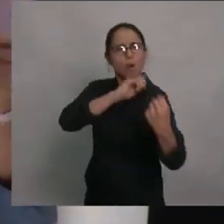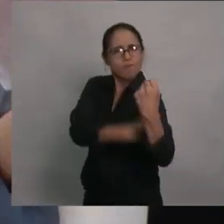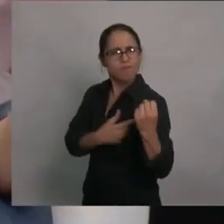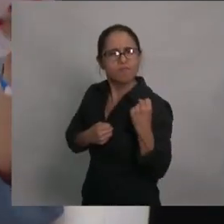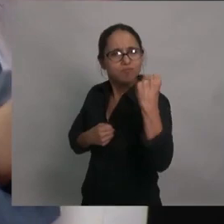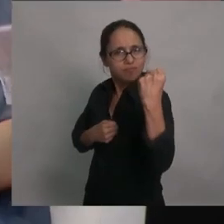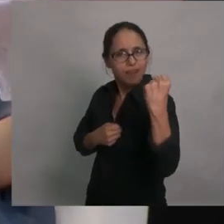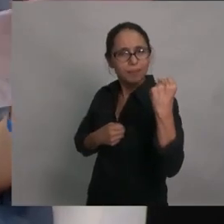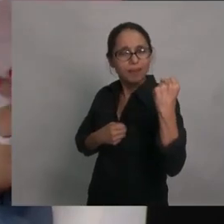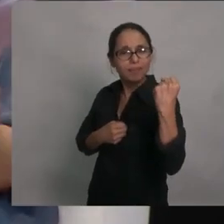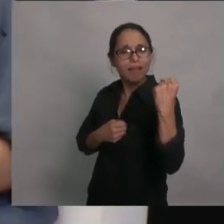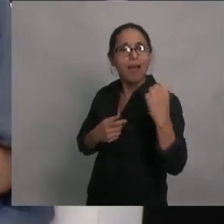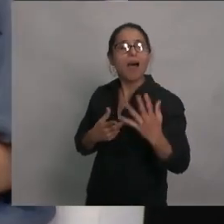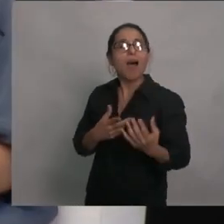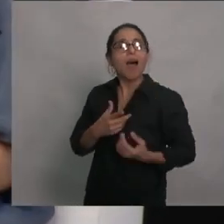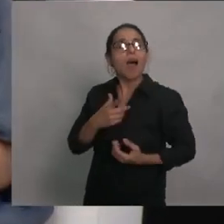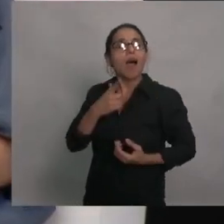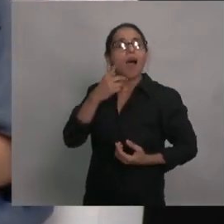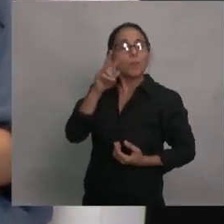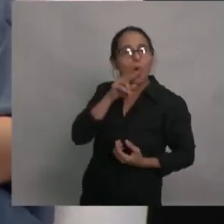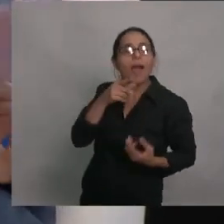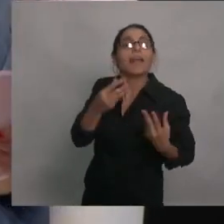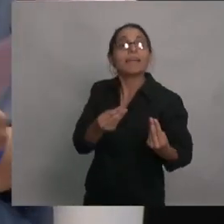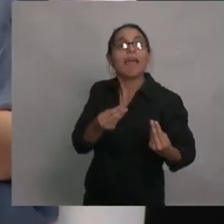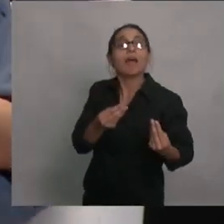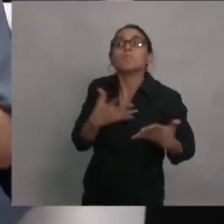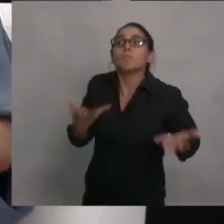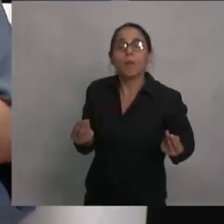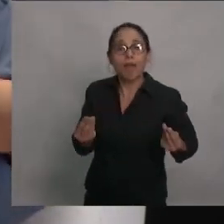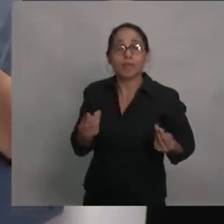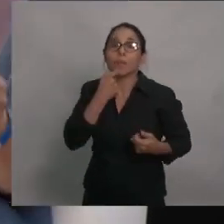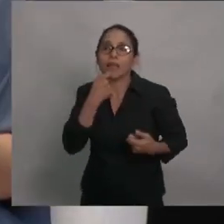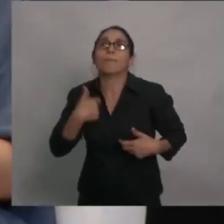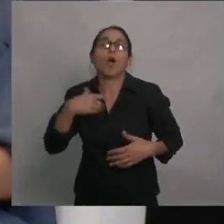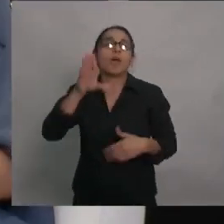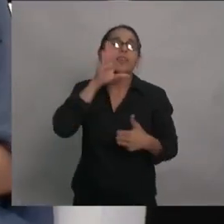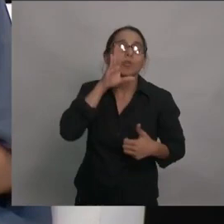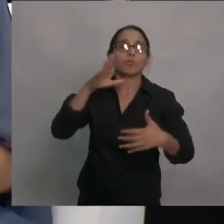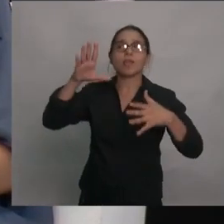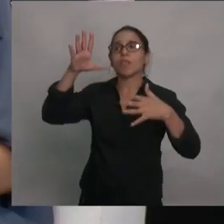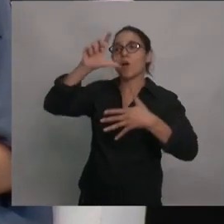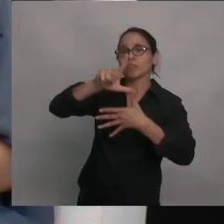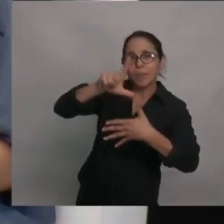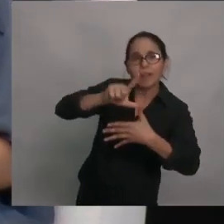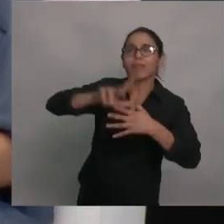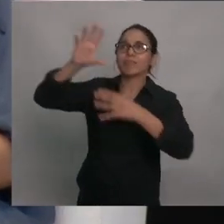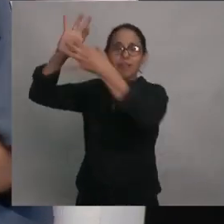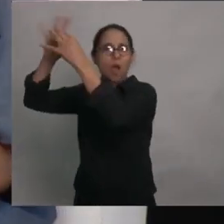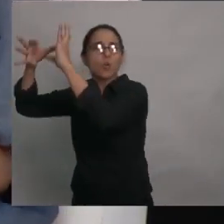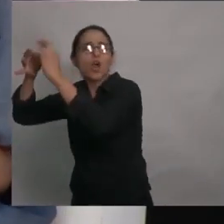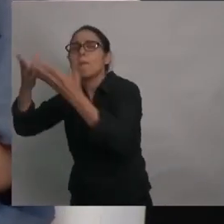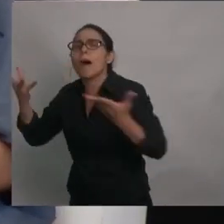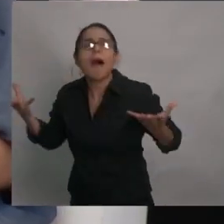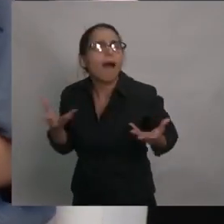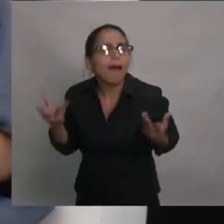estas, digamos, manifestaciones que, como digo, se dan en Estados Unidos, en América Latina y en Europa?